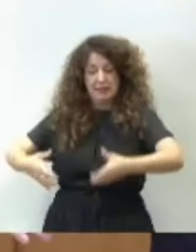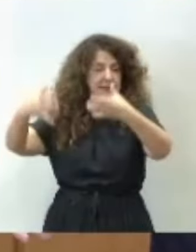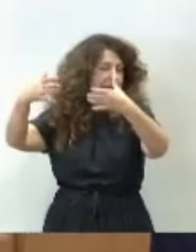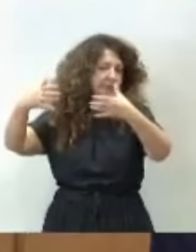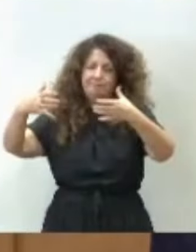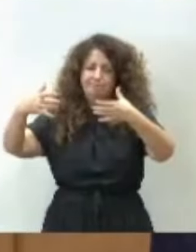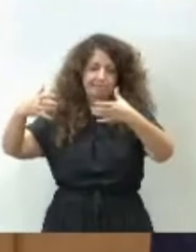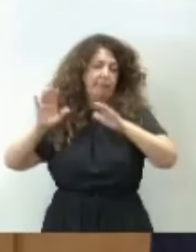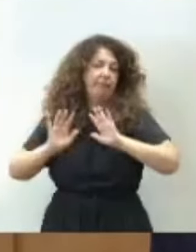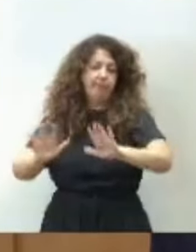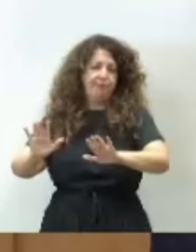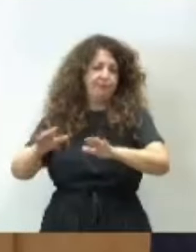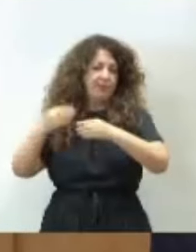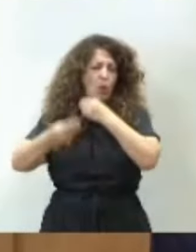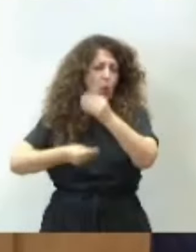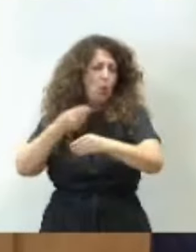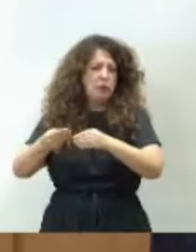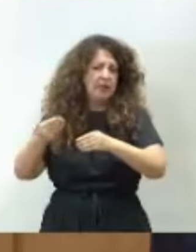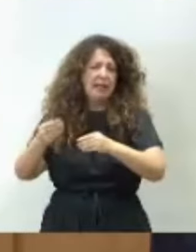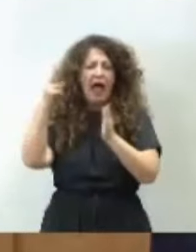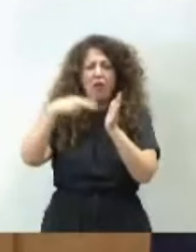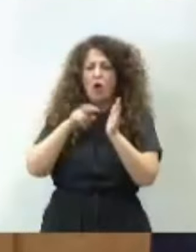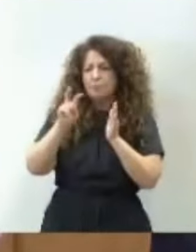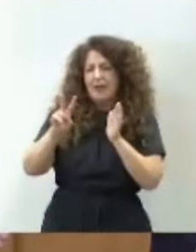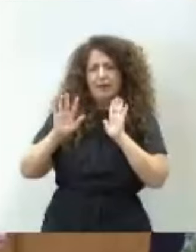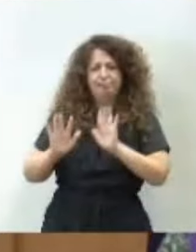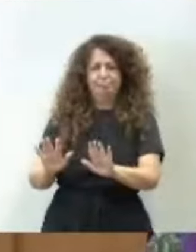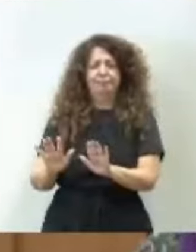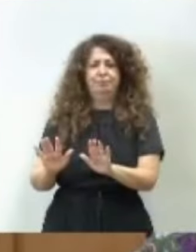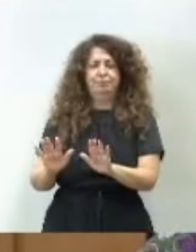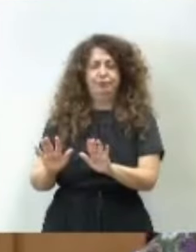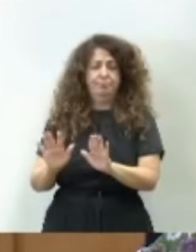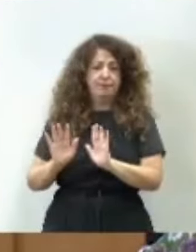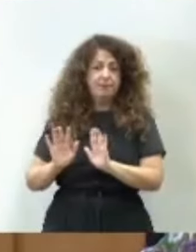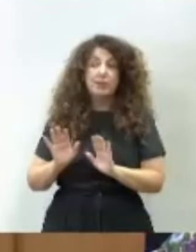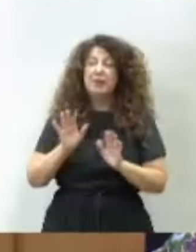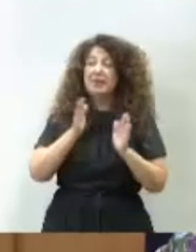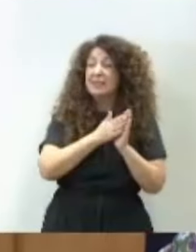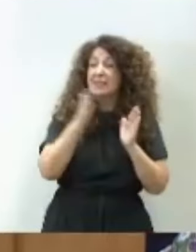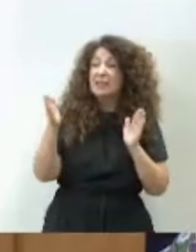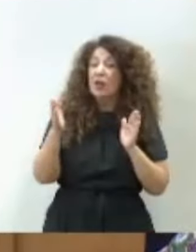de ser utilizada en 2012. Lo que ocurre es que hasta junio de